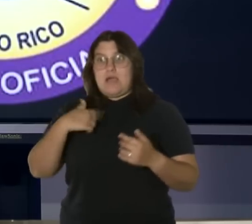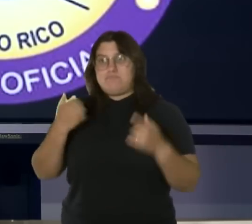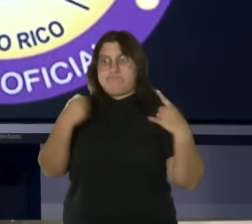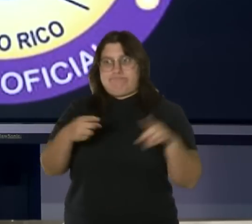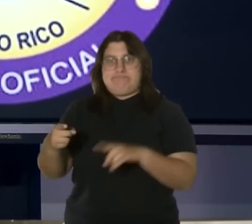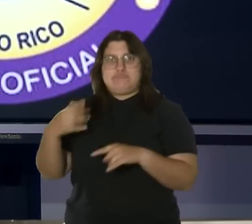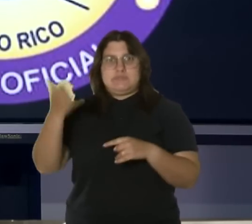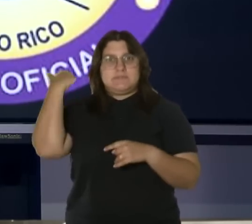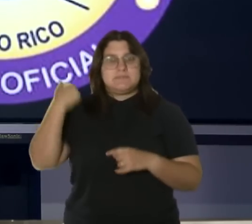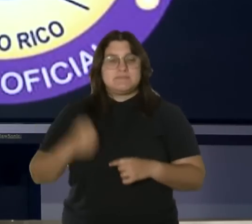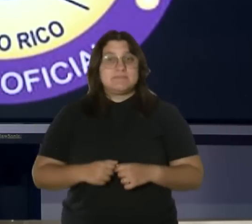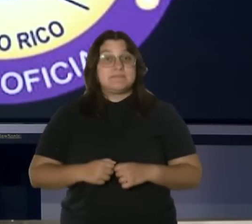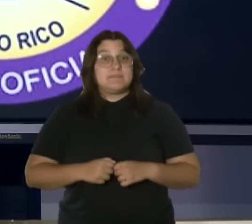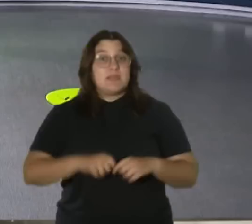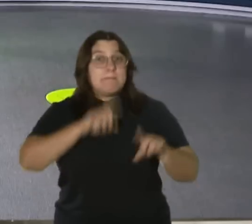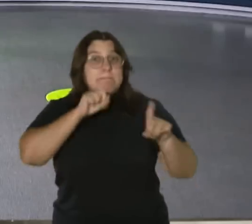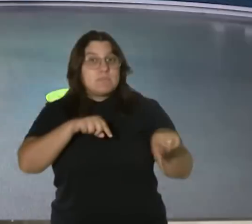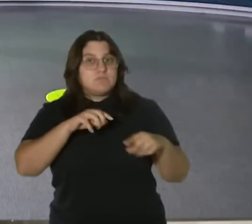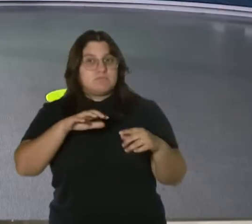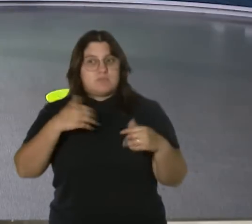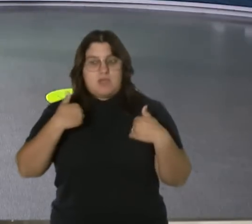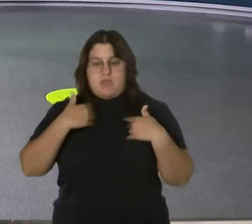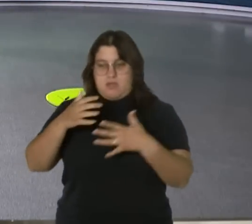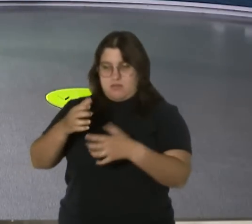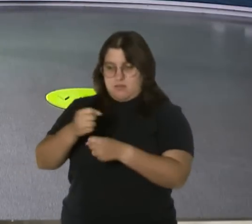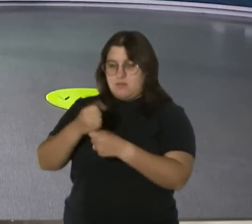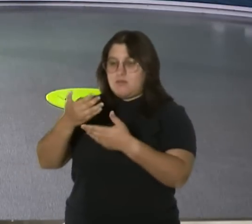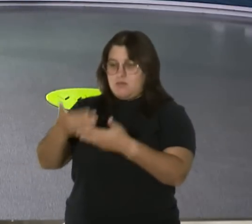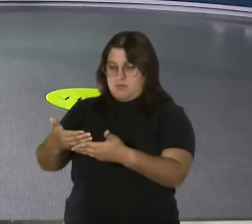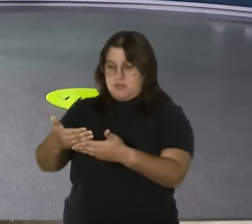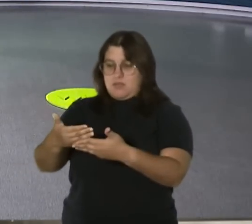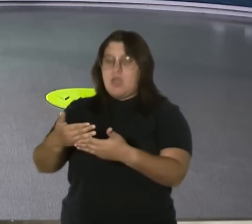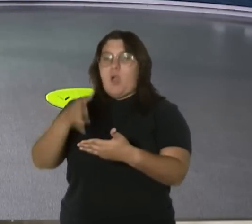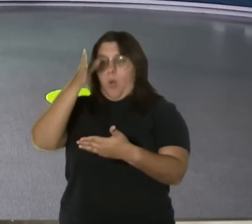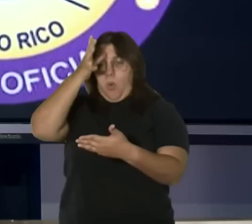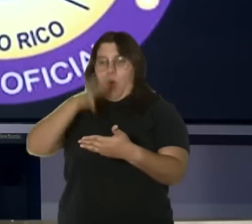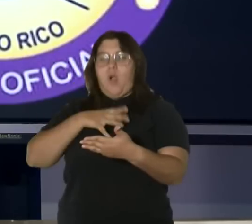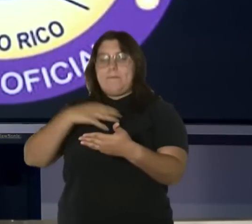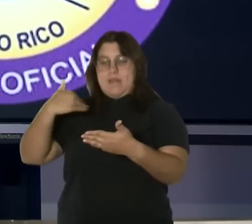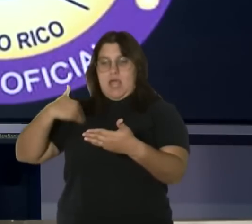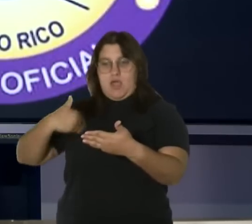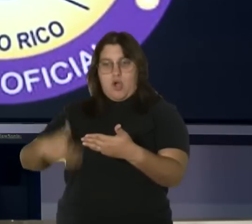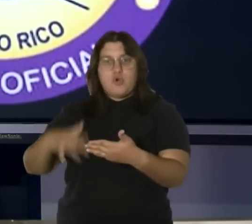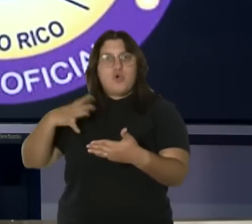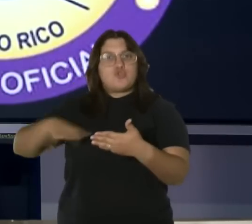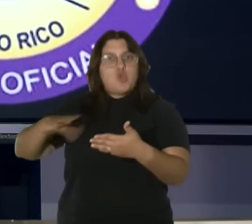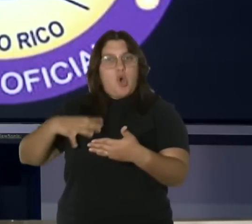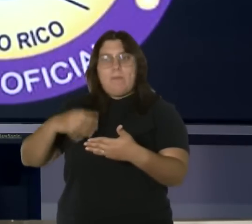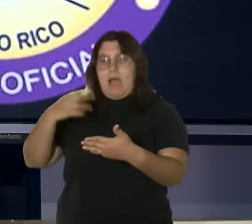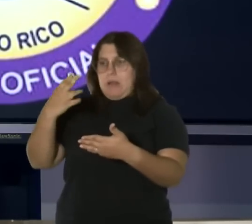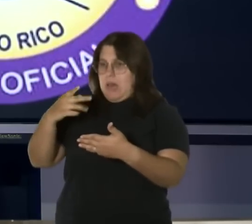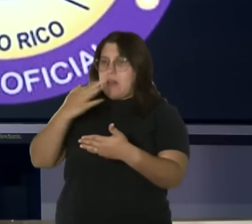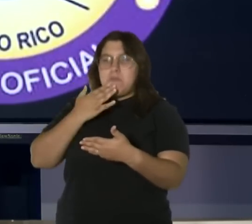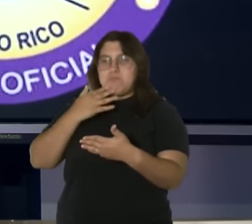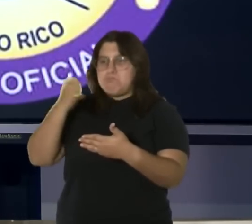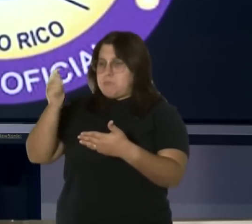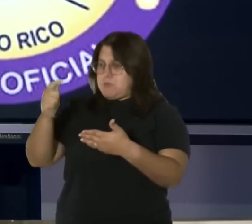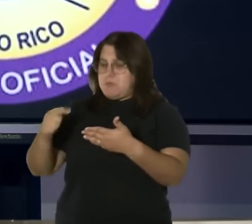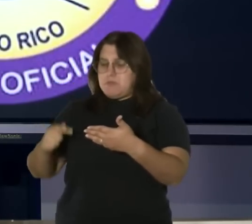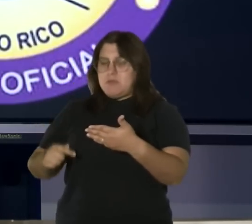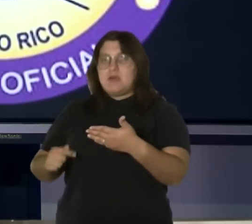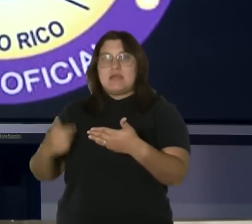agente del orden público lo llega información de que tal individuo vestido así está allí parado aparente de alegadamente tiene dentro de una